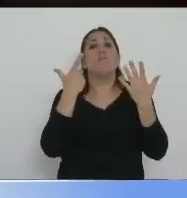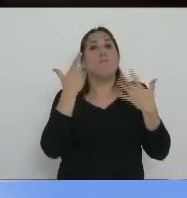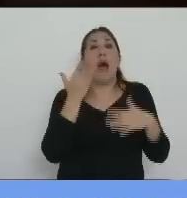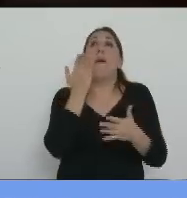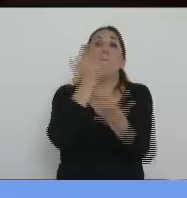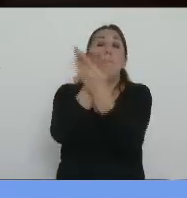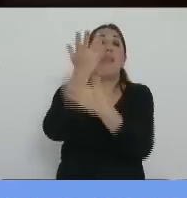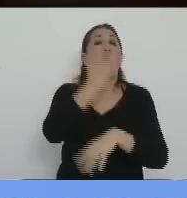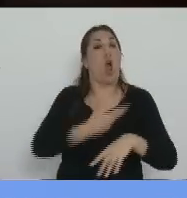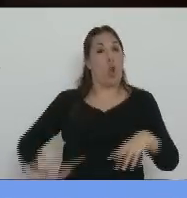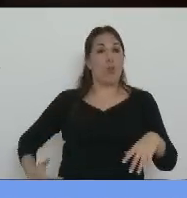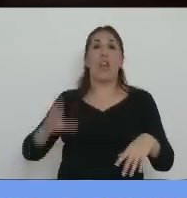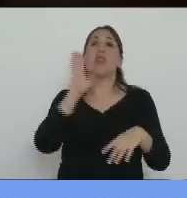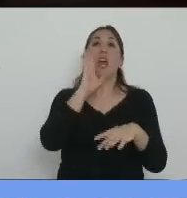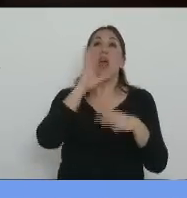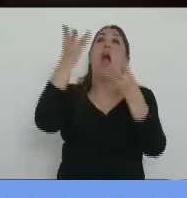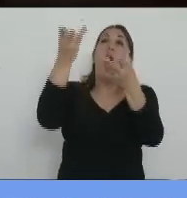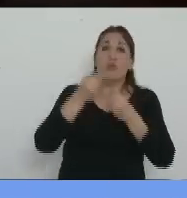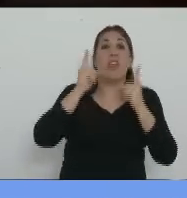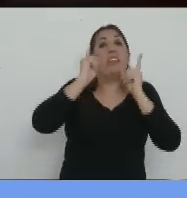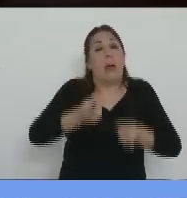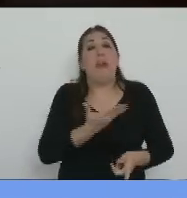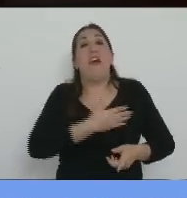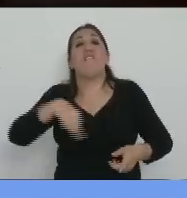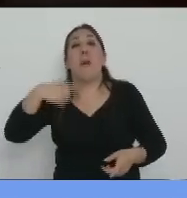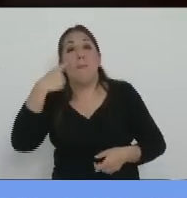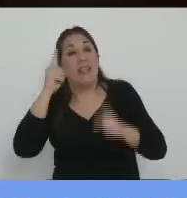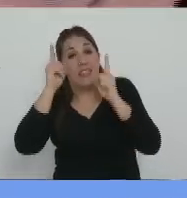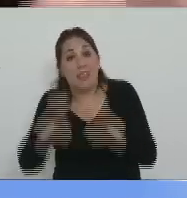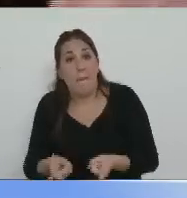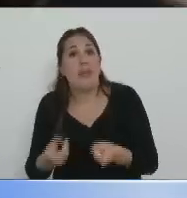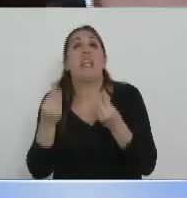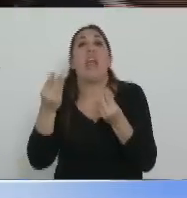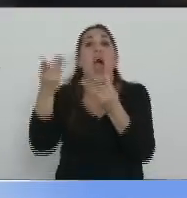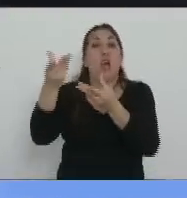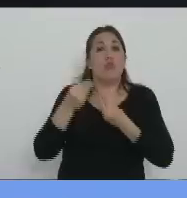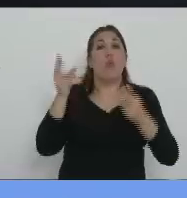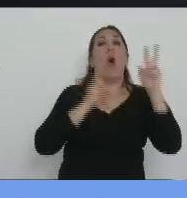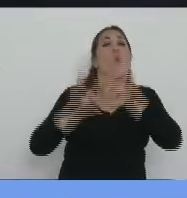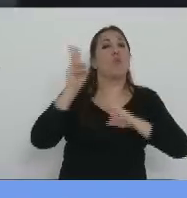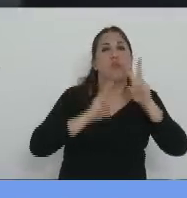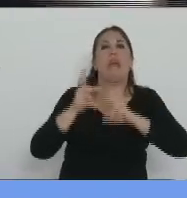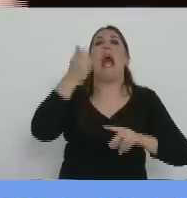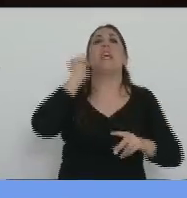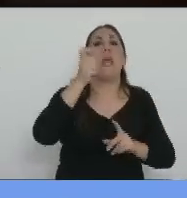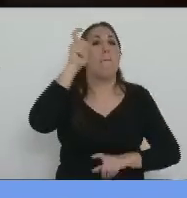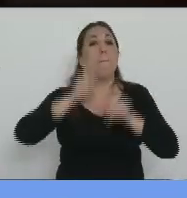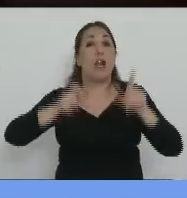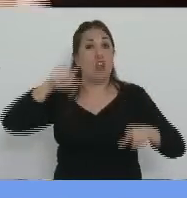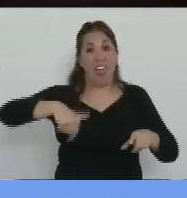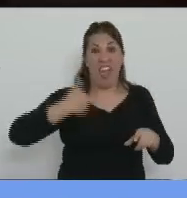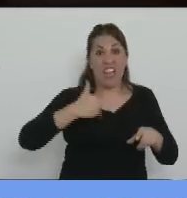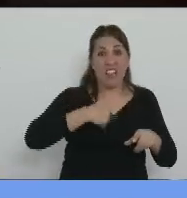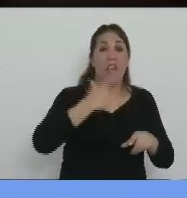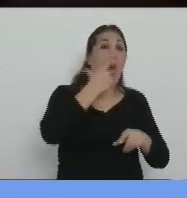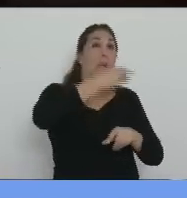que nos ayude y al fondo monetario internacional que nos ayude a buscar a los evasores argentinos que están en el